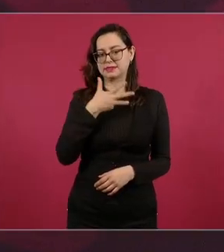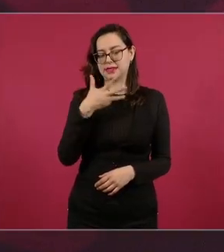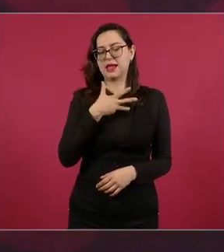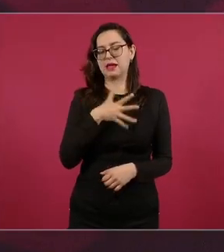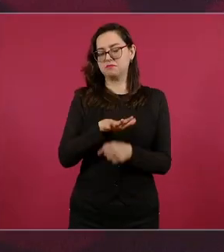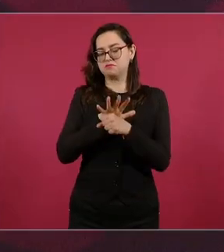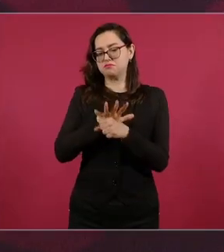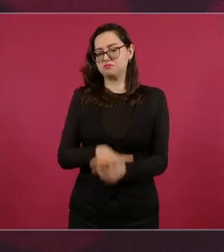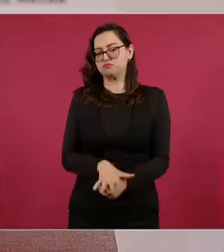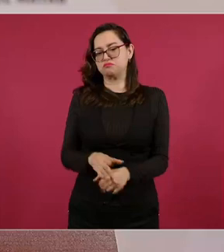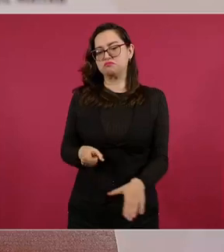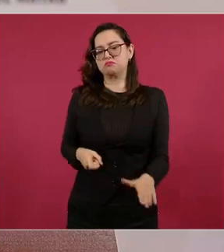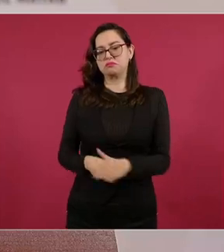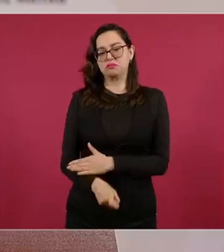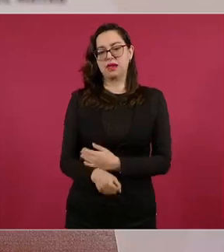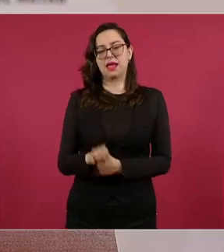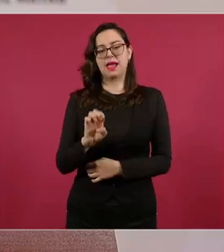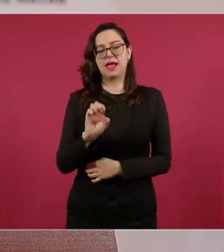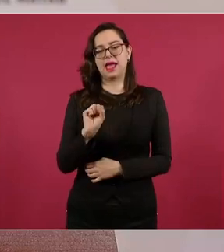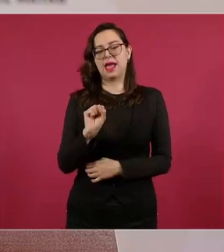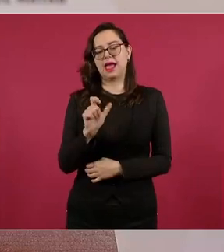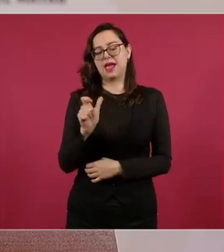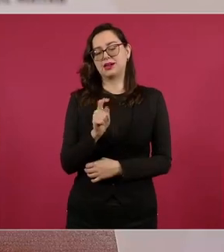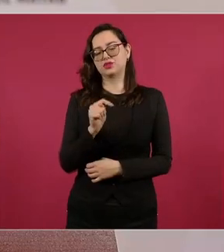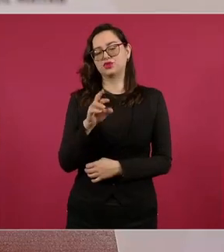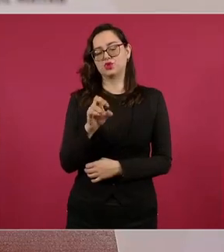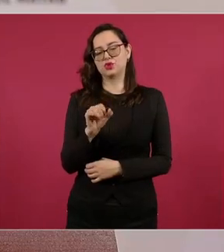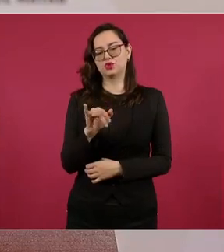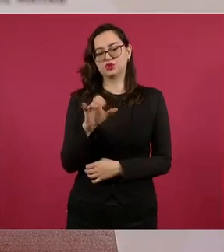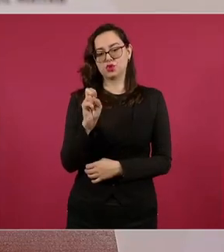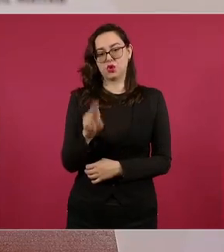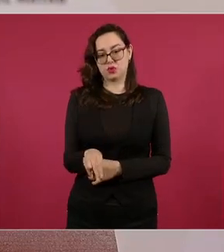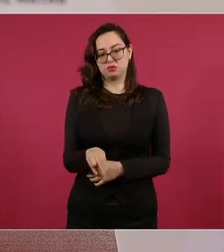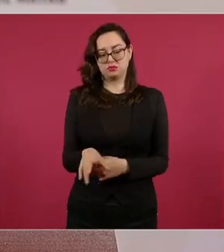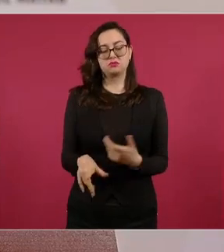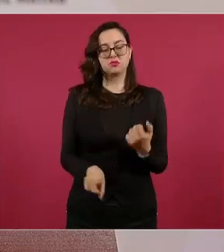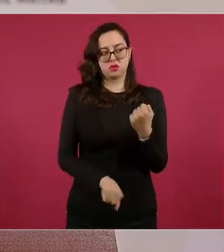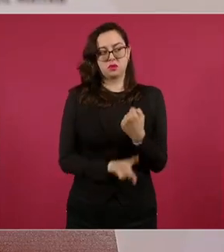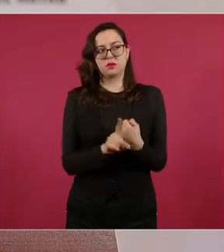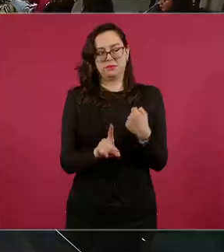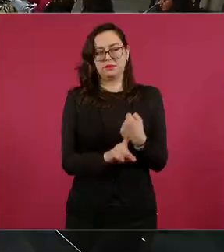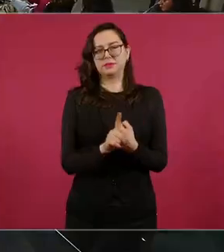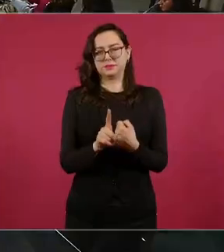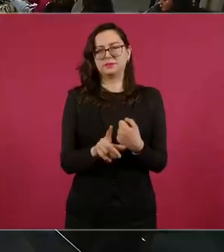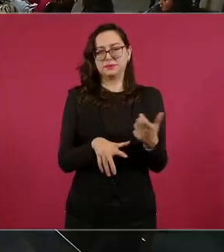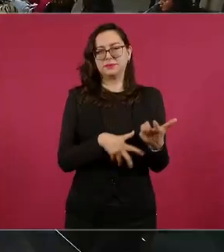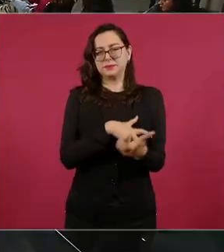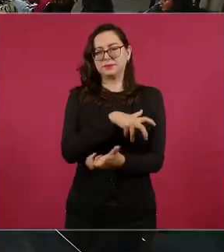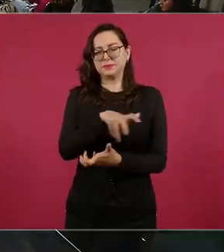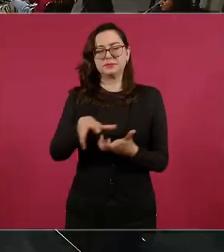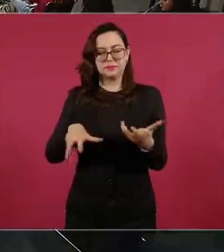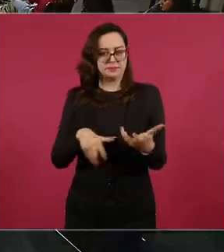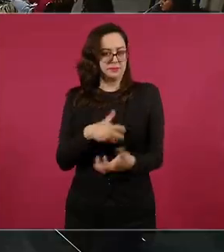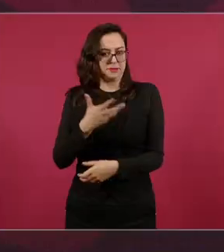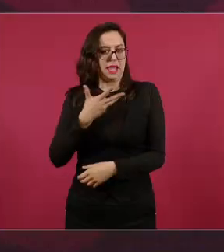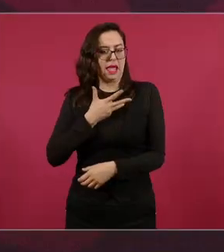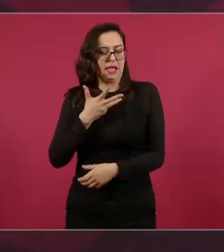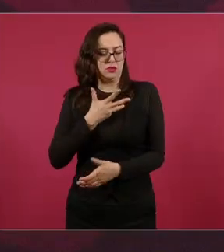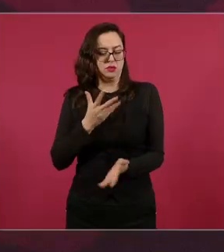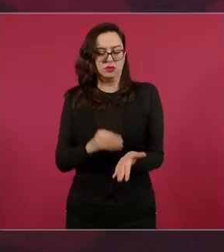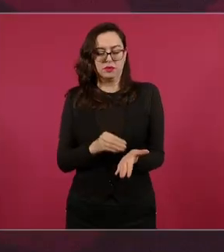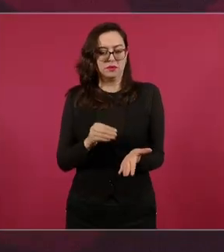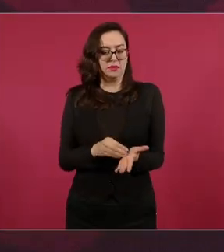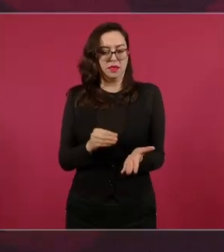y de problemas de inseguridad y es lo que pasa que este